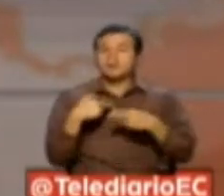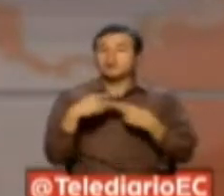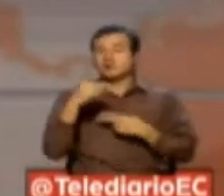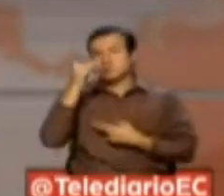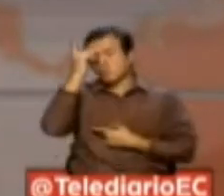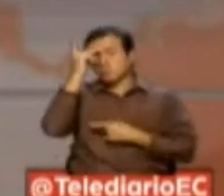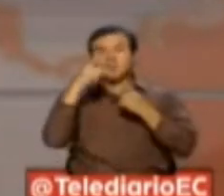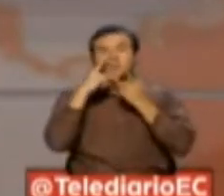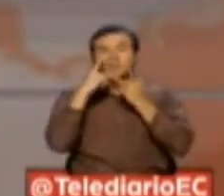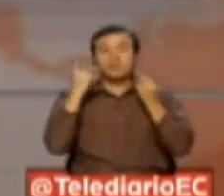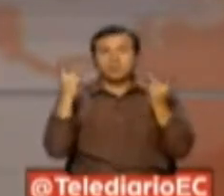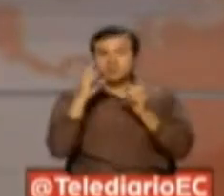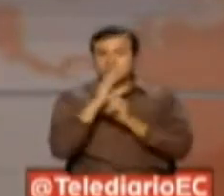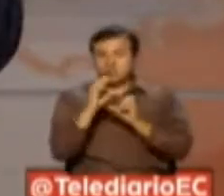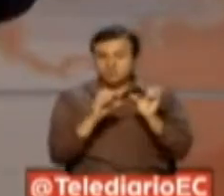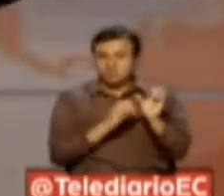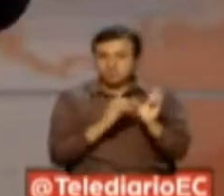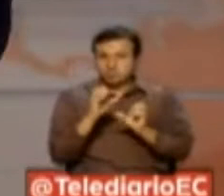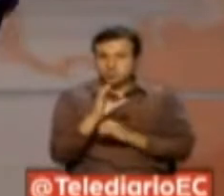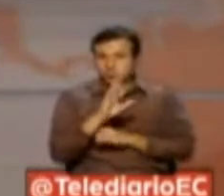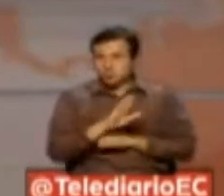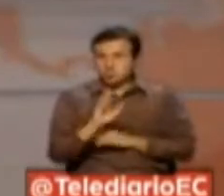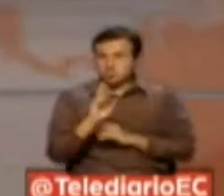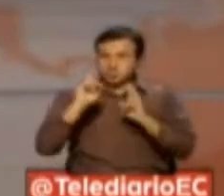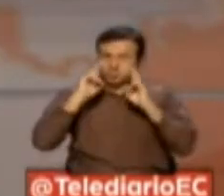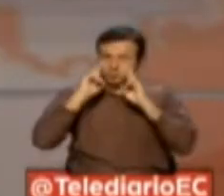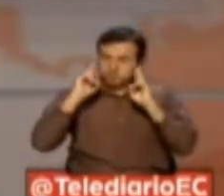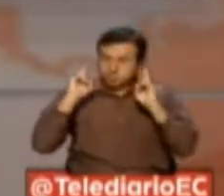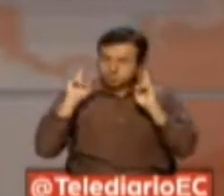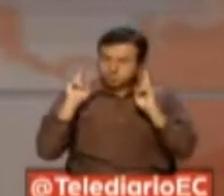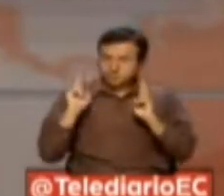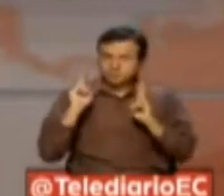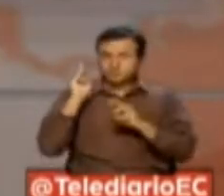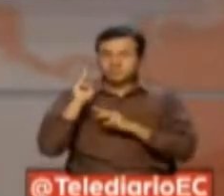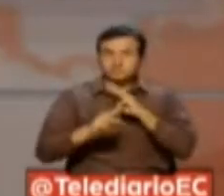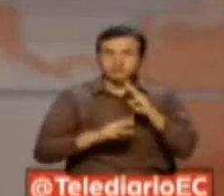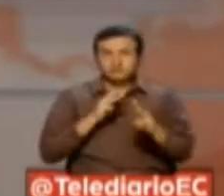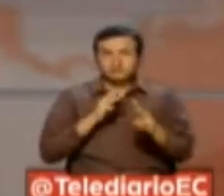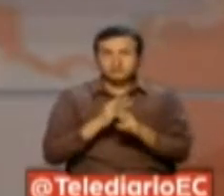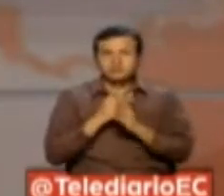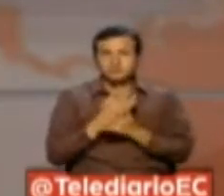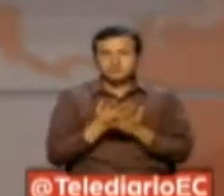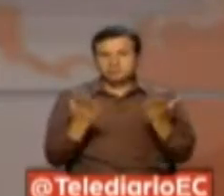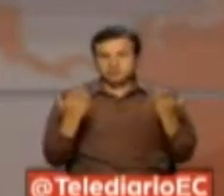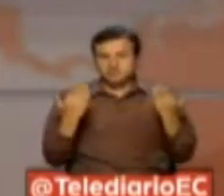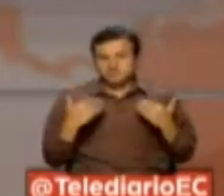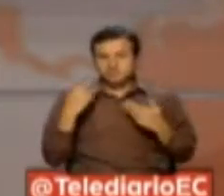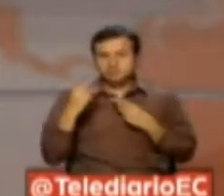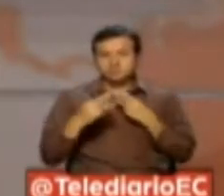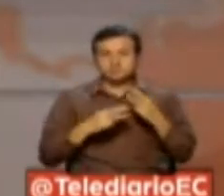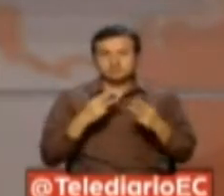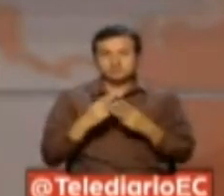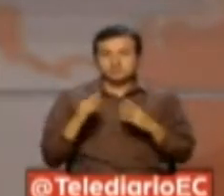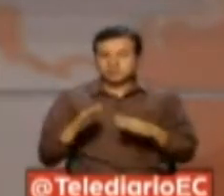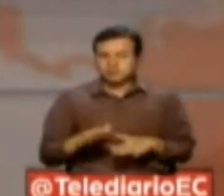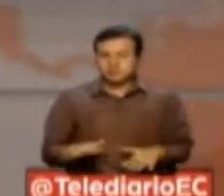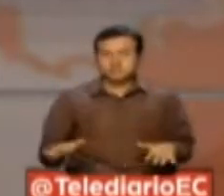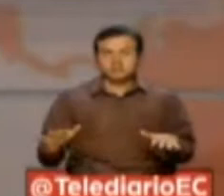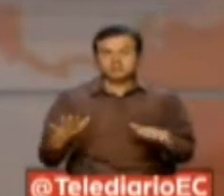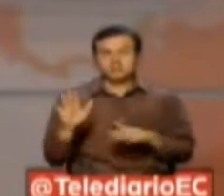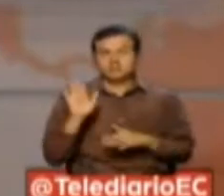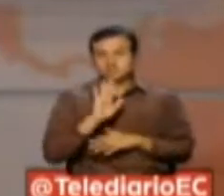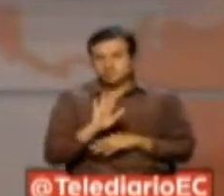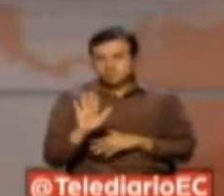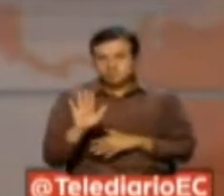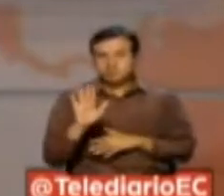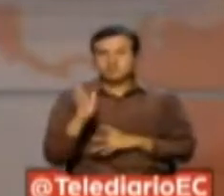y una contabilidad que sea reconocida mundialmente que todo el mundo la puede interpretar e interpretar